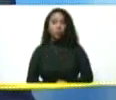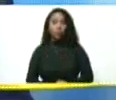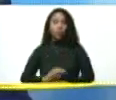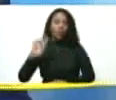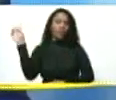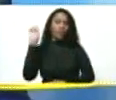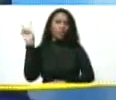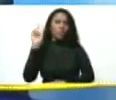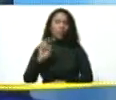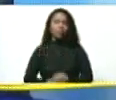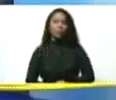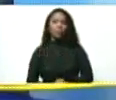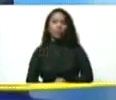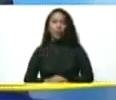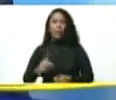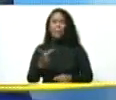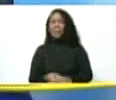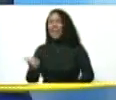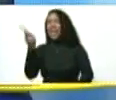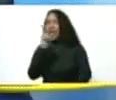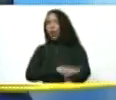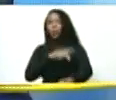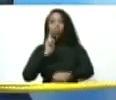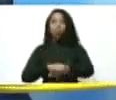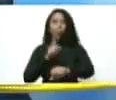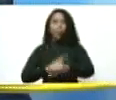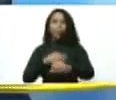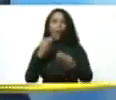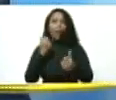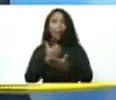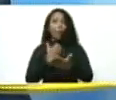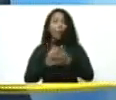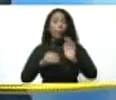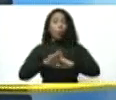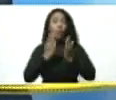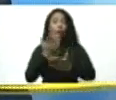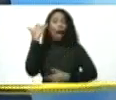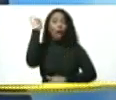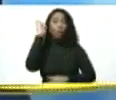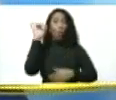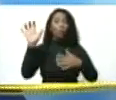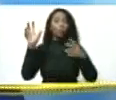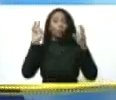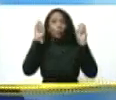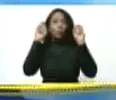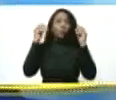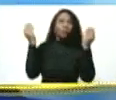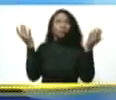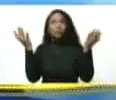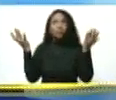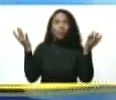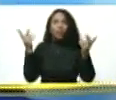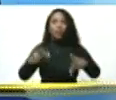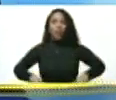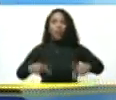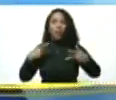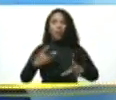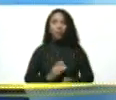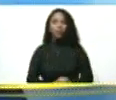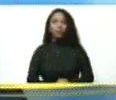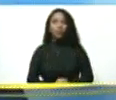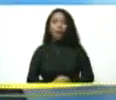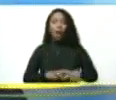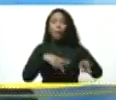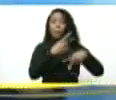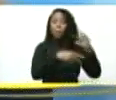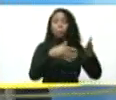Venezuela, en el peor momento de la economía mundial, está en una disyuntiva positiva. ¿Qué cosas de la vida, verdad? ¿Producto